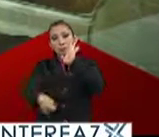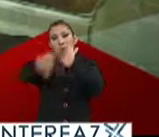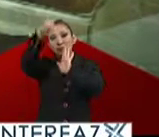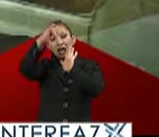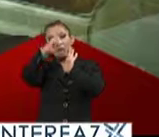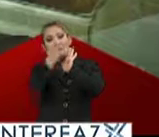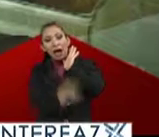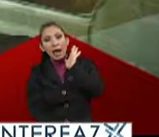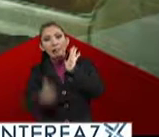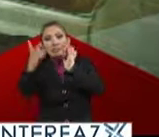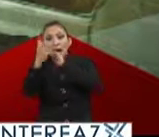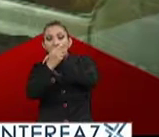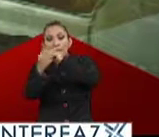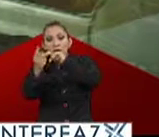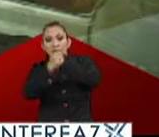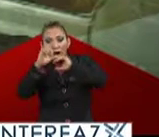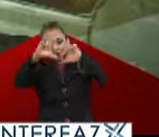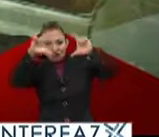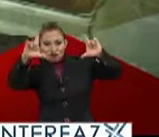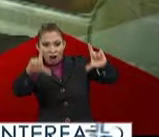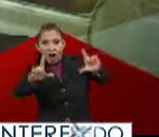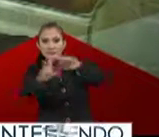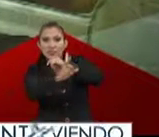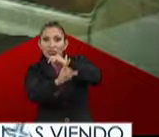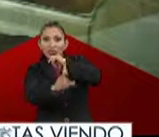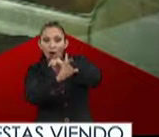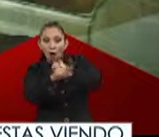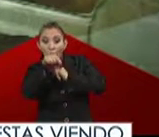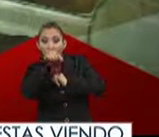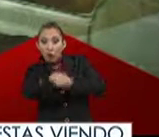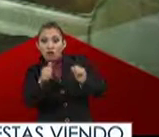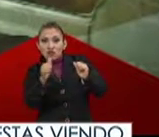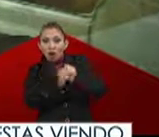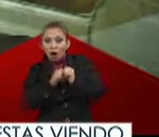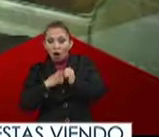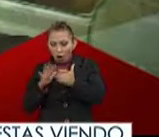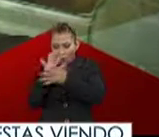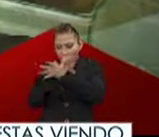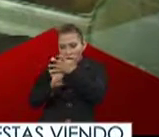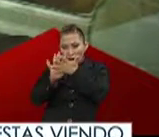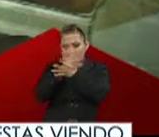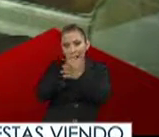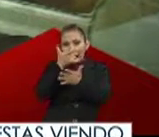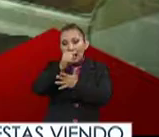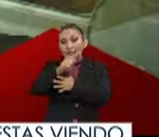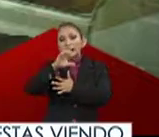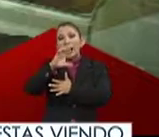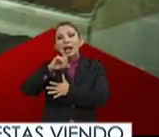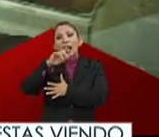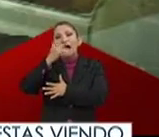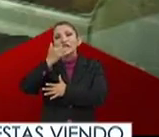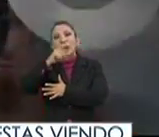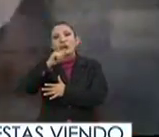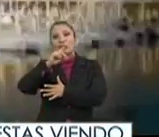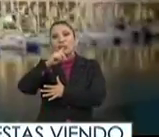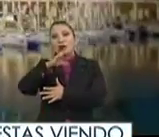una imagen televisiva en una pantalla de cristal, mediante un haz magenta llamado rayo catódico.